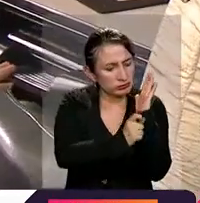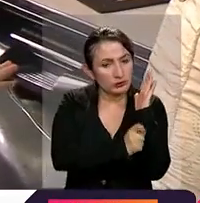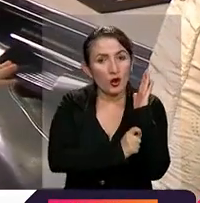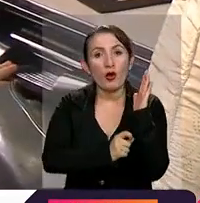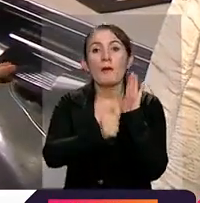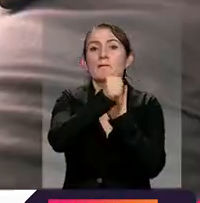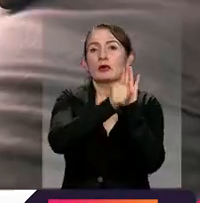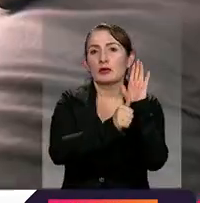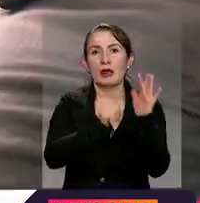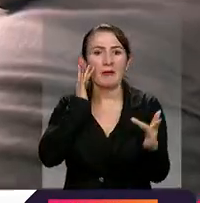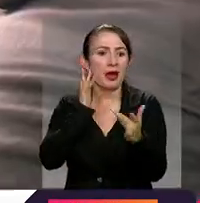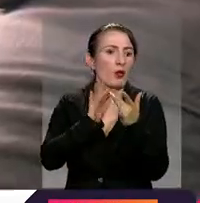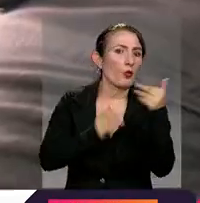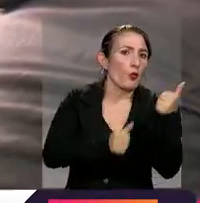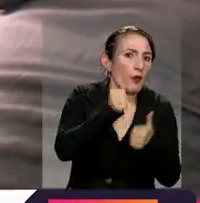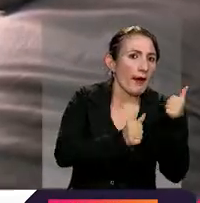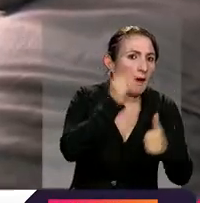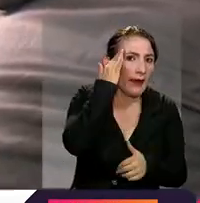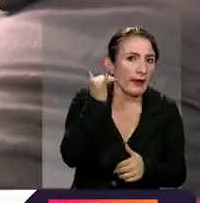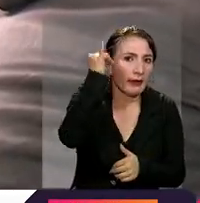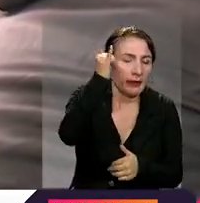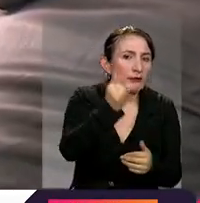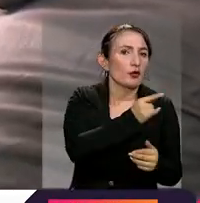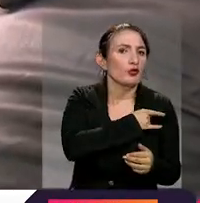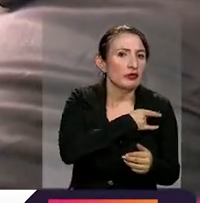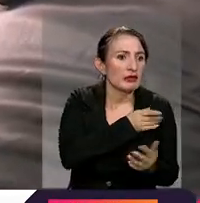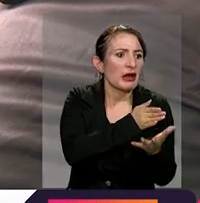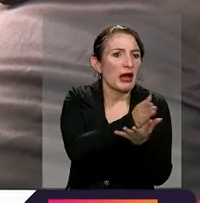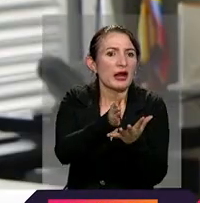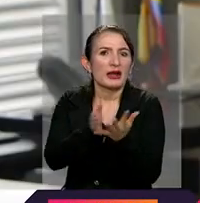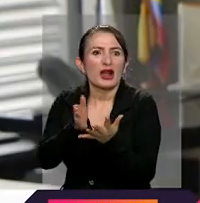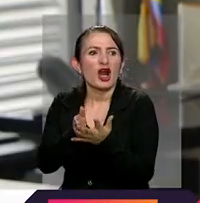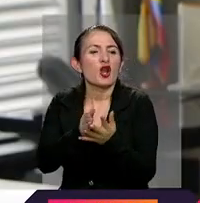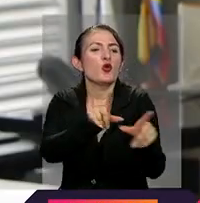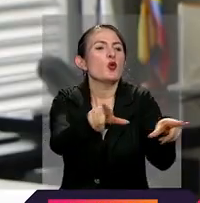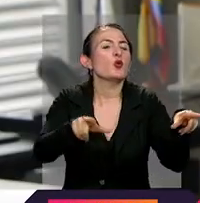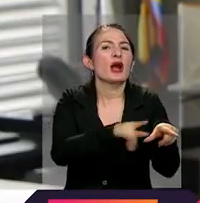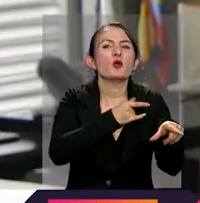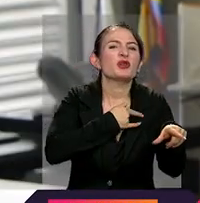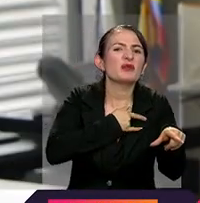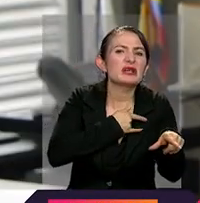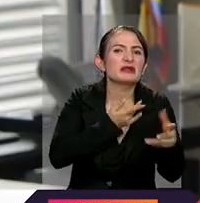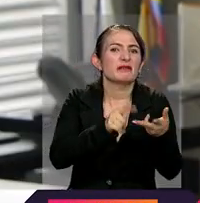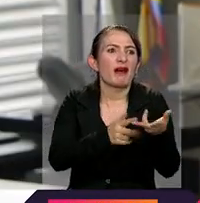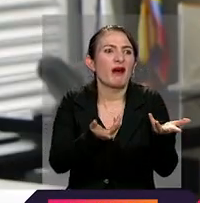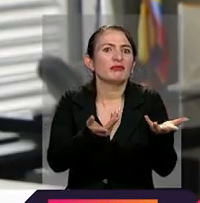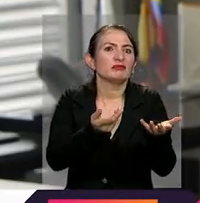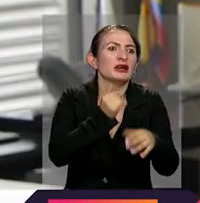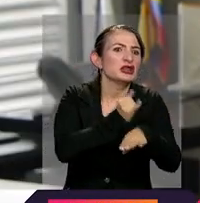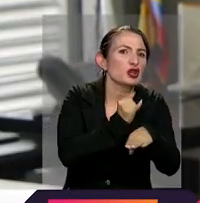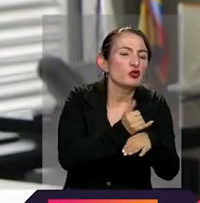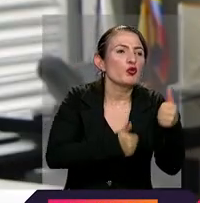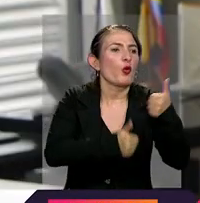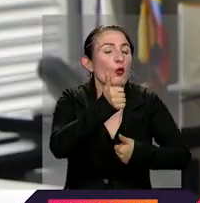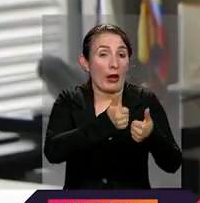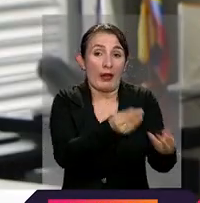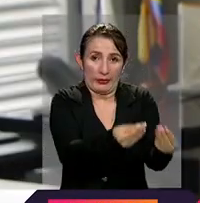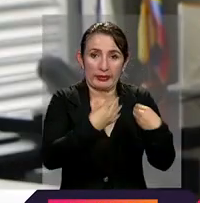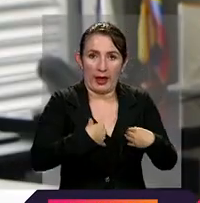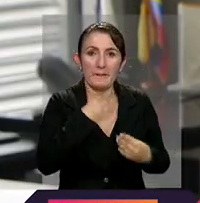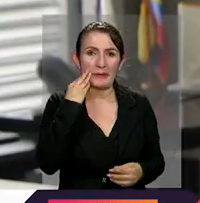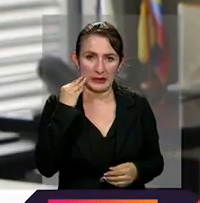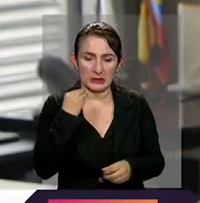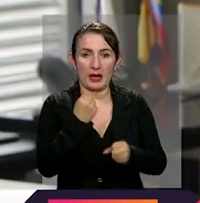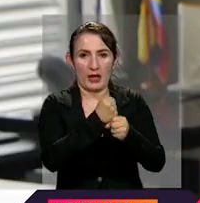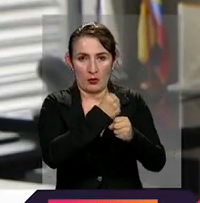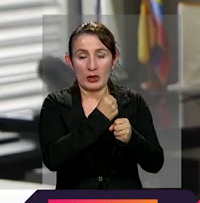programa académico del estudiante. El lugar donde realizó la actividad formativa, que se pretende valer como experiencia laboral,